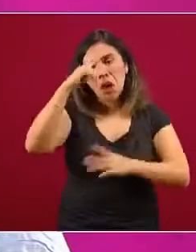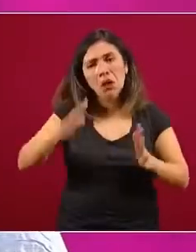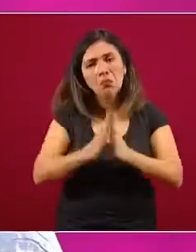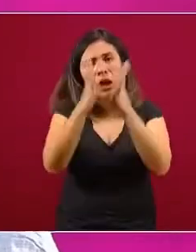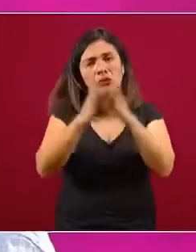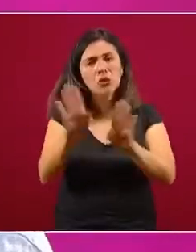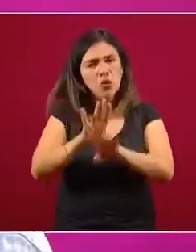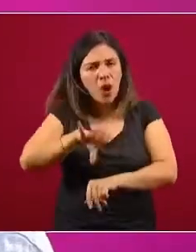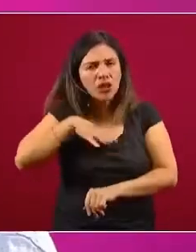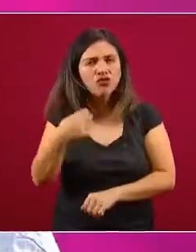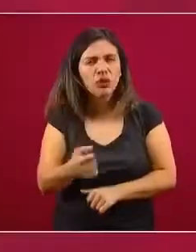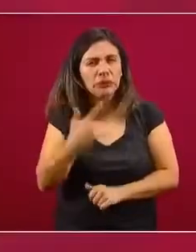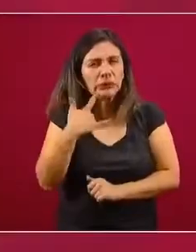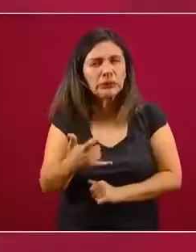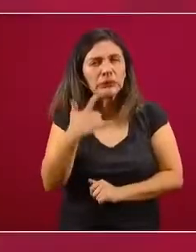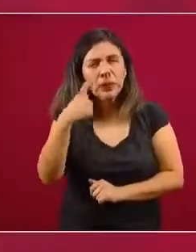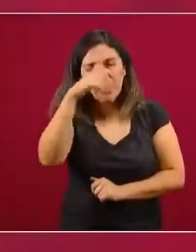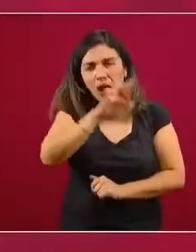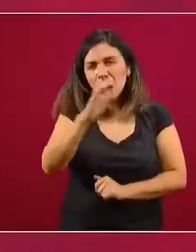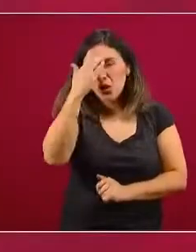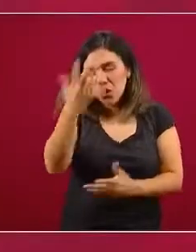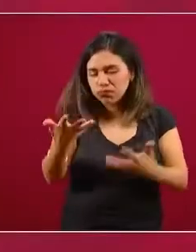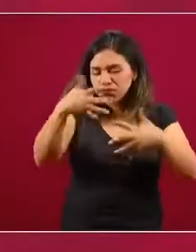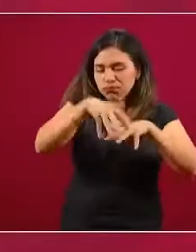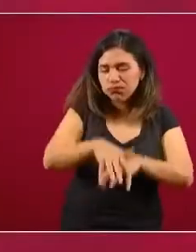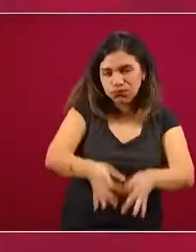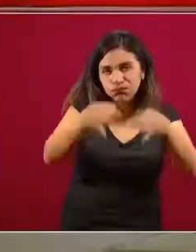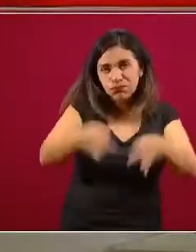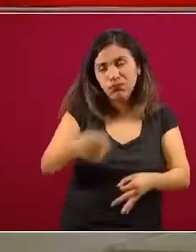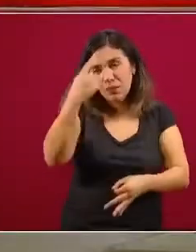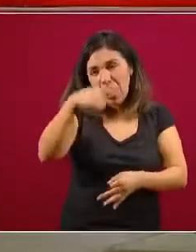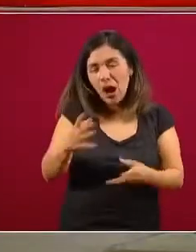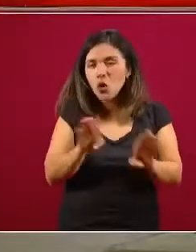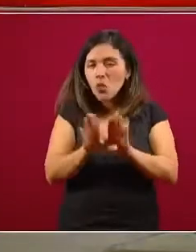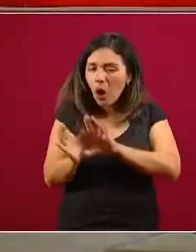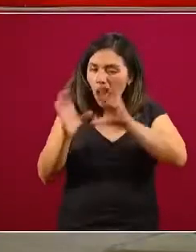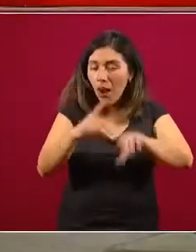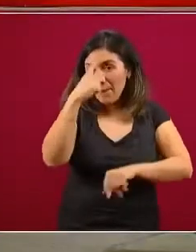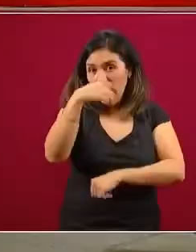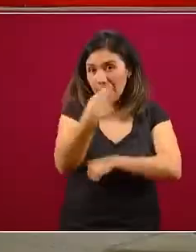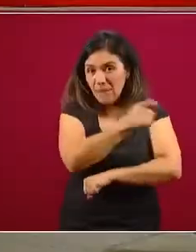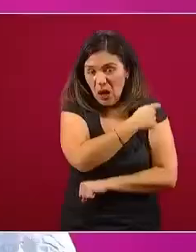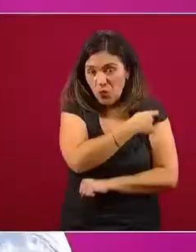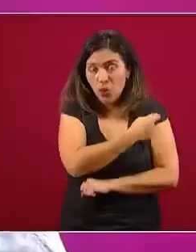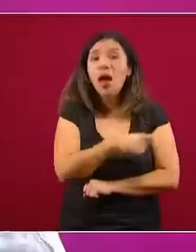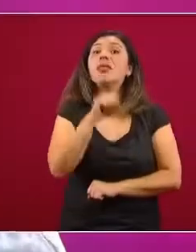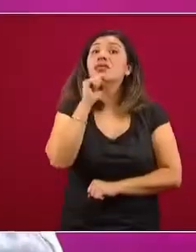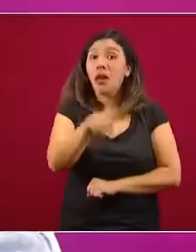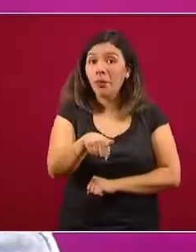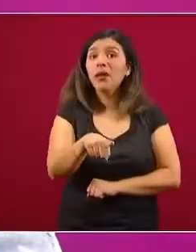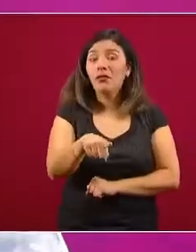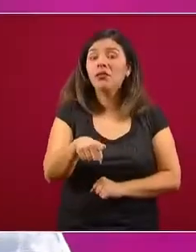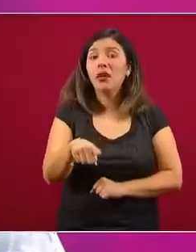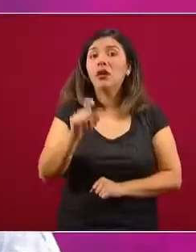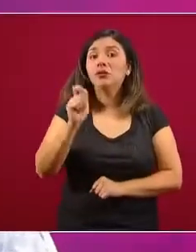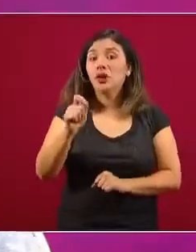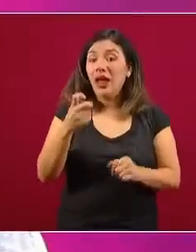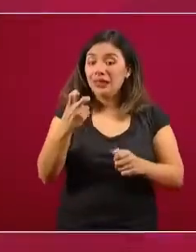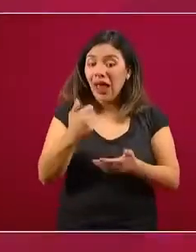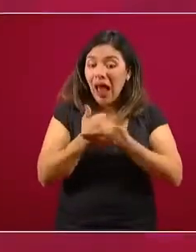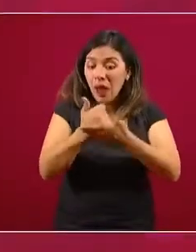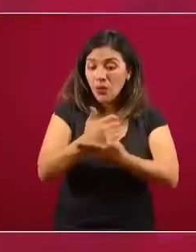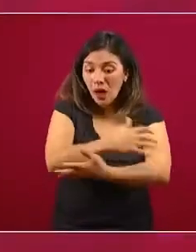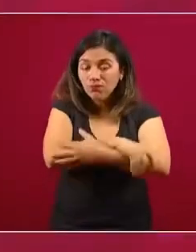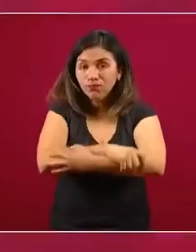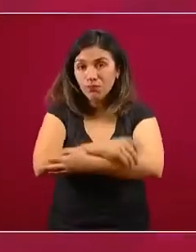en el esfuerzo de reconocimiento e integración del acceso, pero al mismo tiempo los mecanismos solidarios de